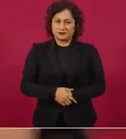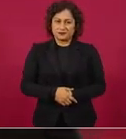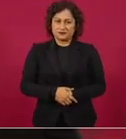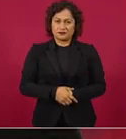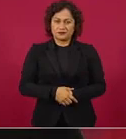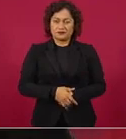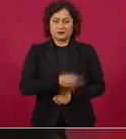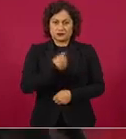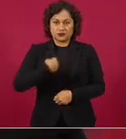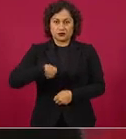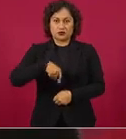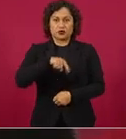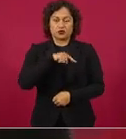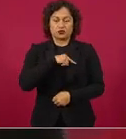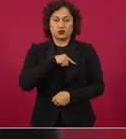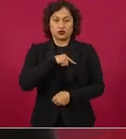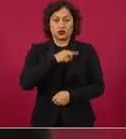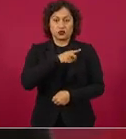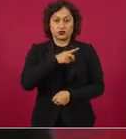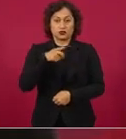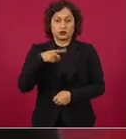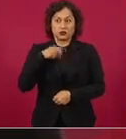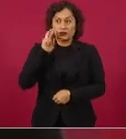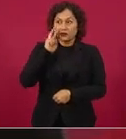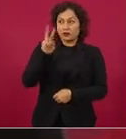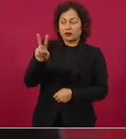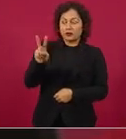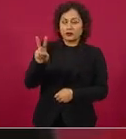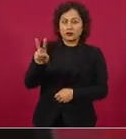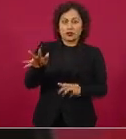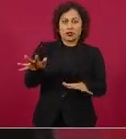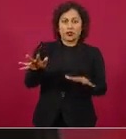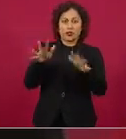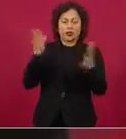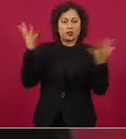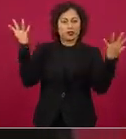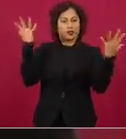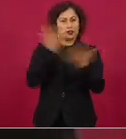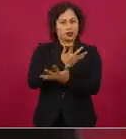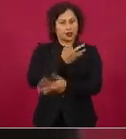alarmados, sorprendidos y sobre todo condenando